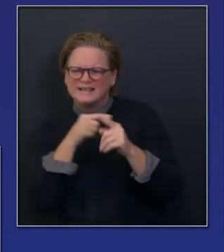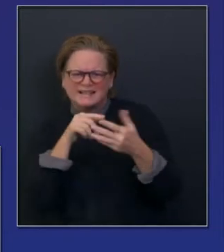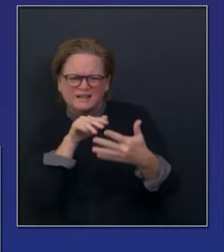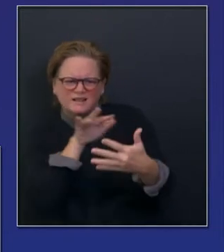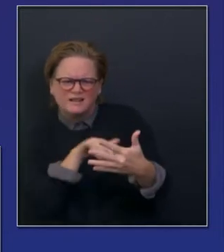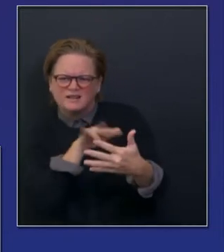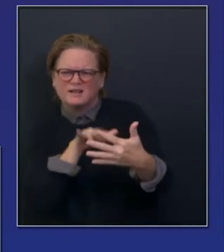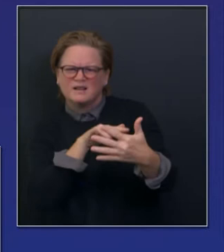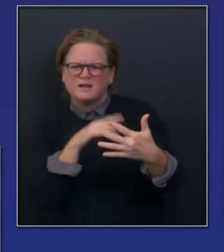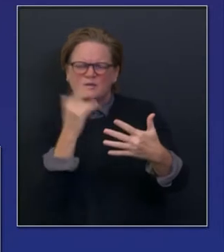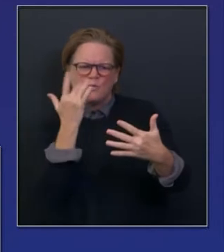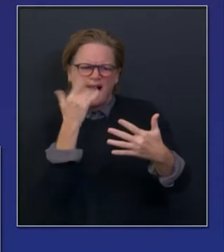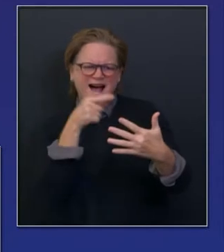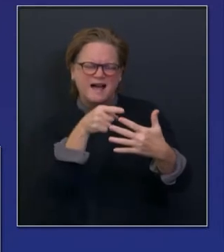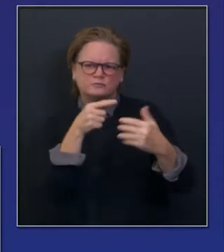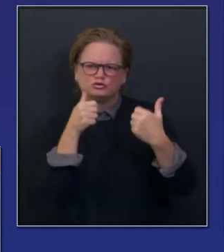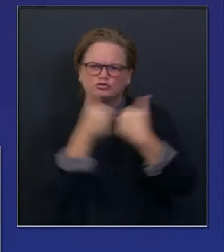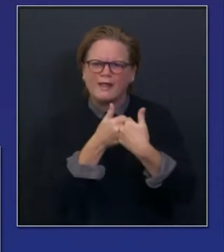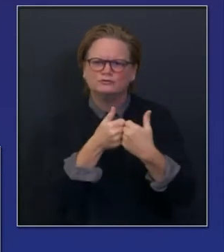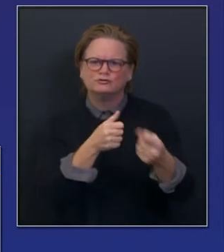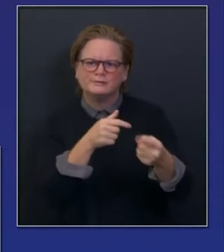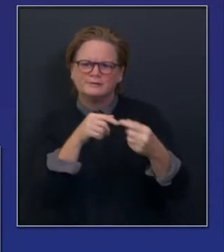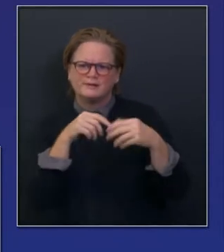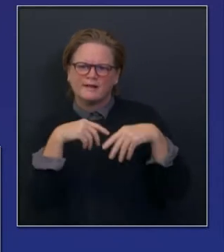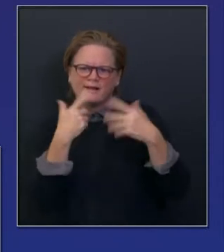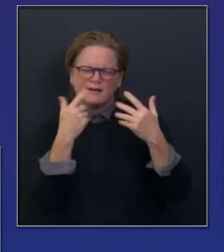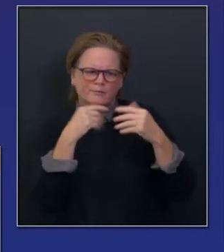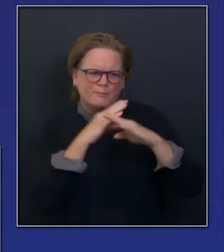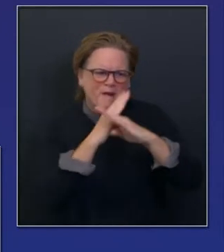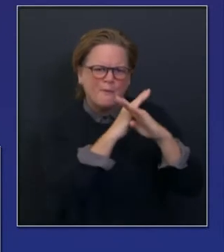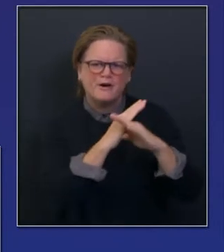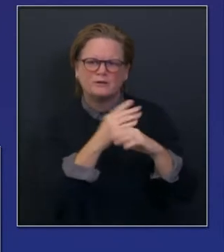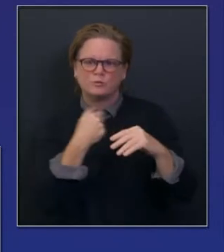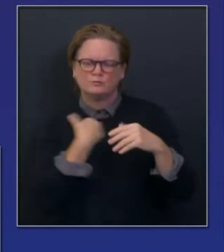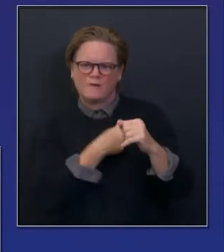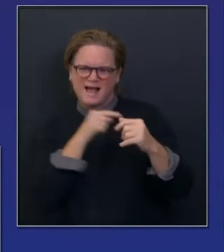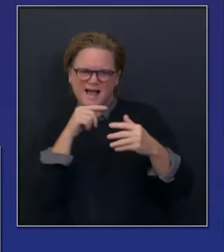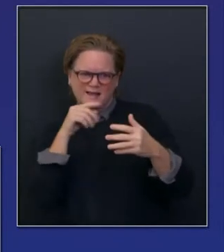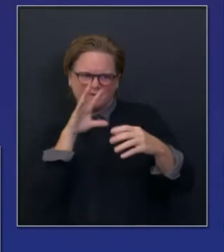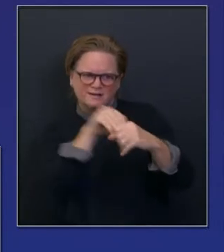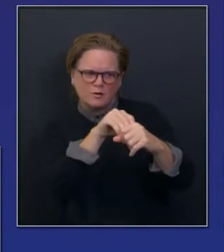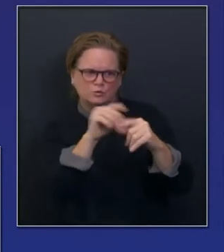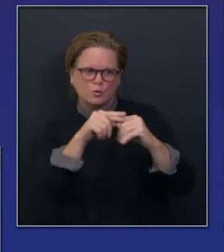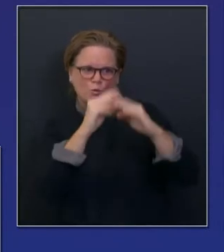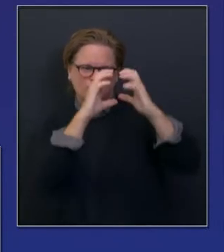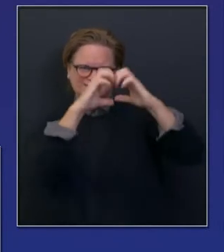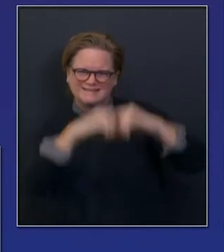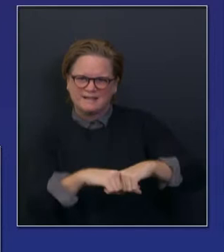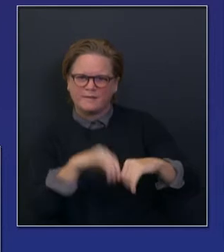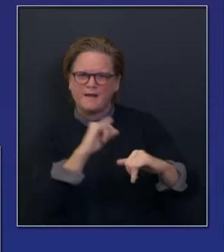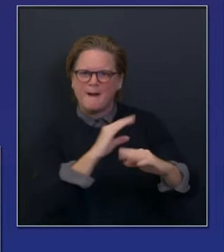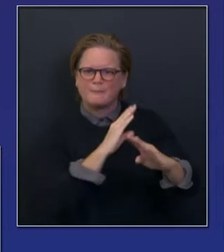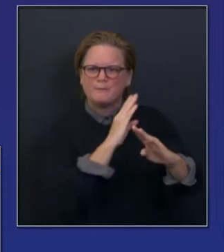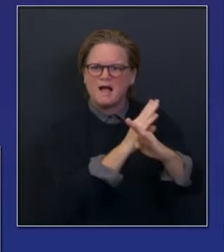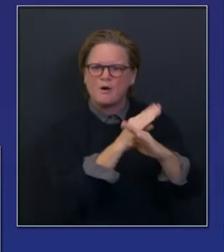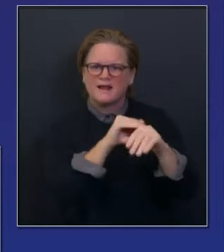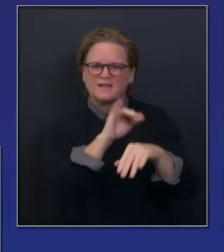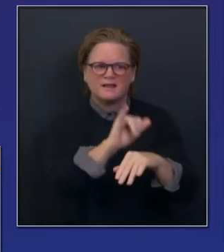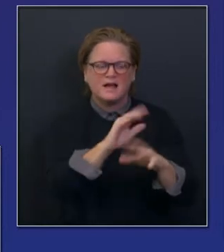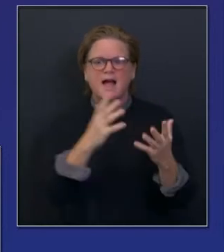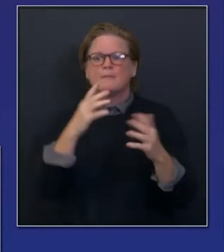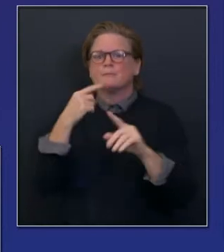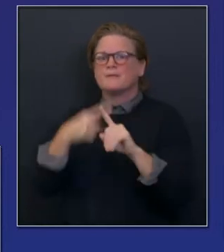tercos. Así que estamos aprendiendo de esta experiencia y trayéndola, aprovechándola en nuestros esfuerzos para administrar la